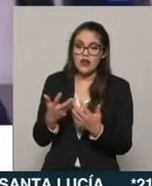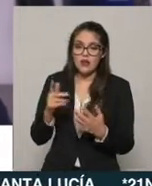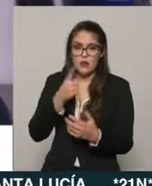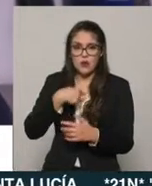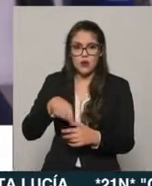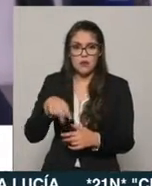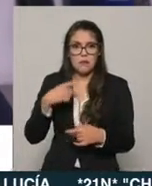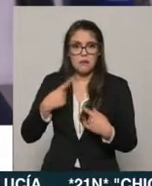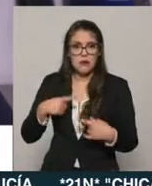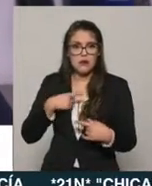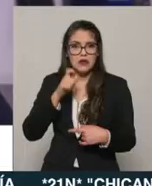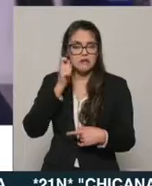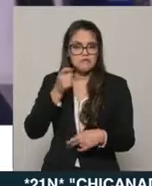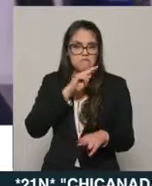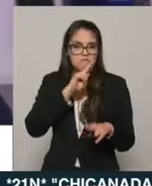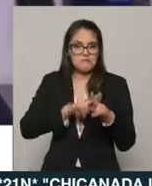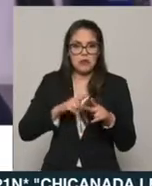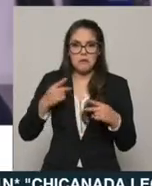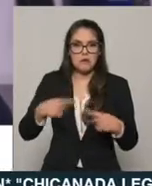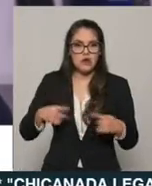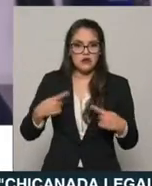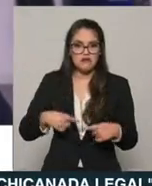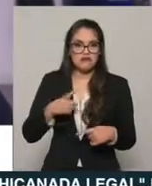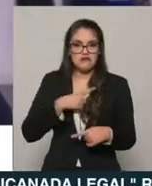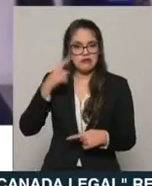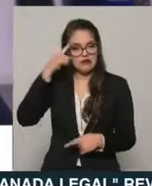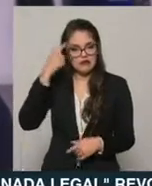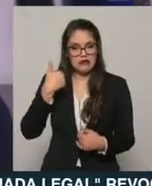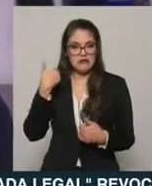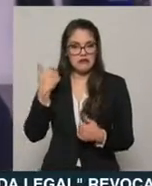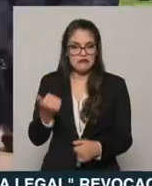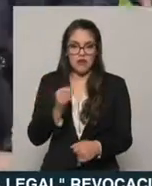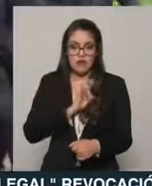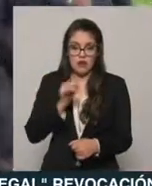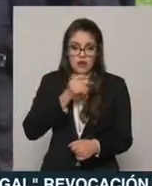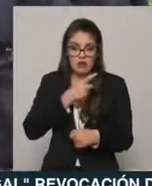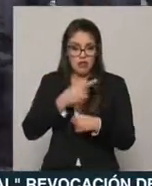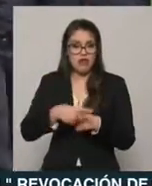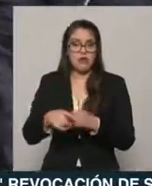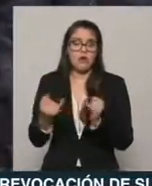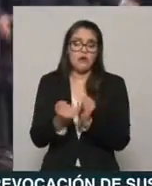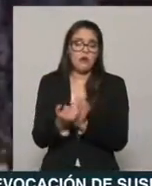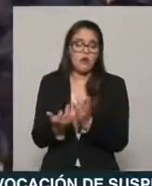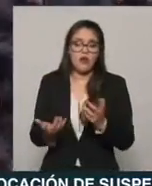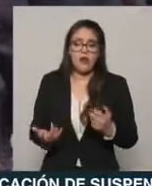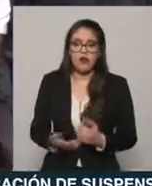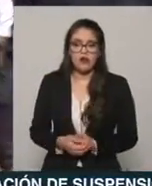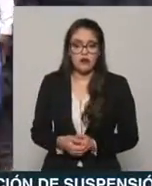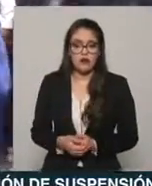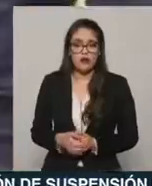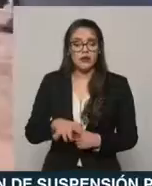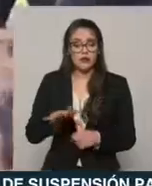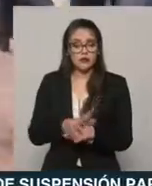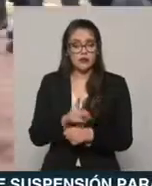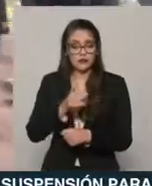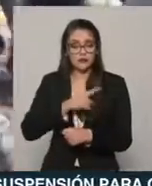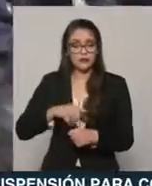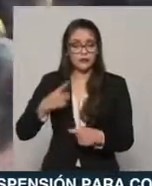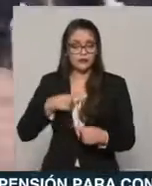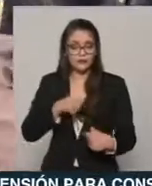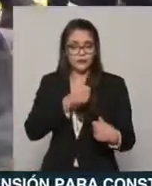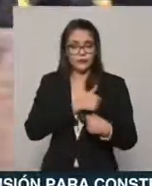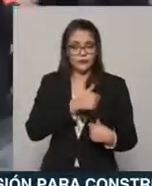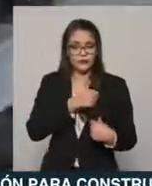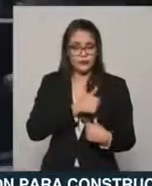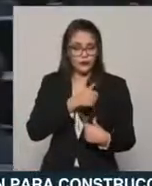ser humano, entonces tiene que estar consciente que puede provocar un daño. Por ello, a los cadetes de la Universidad de la